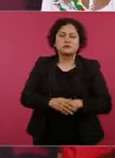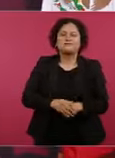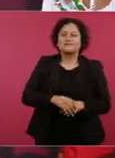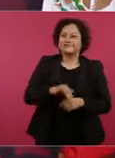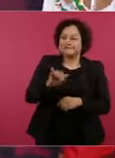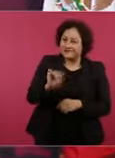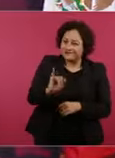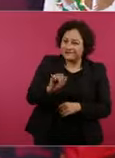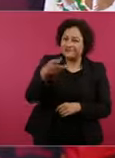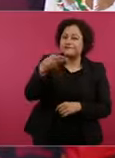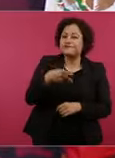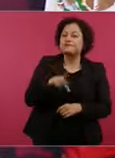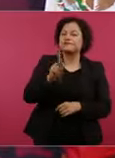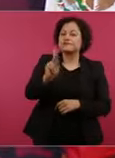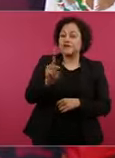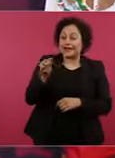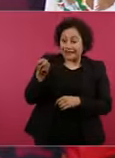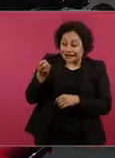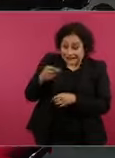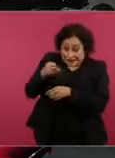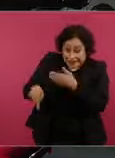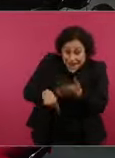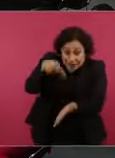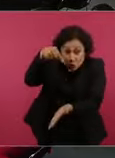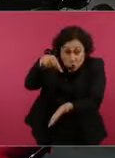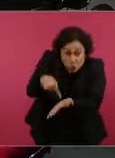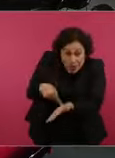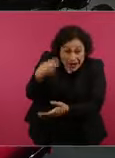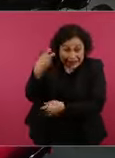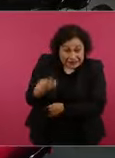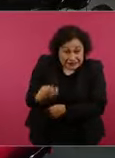ahí. O sea, está cerca de ahí, pero